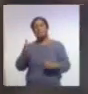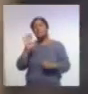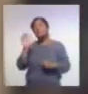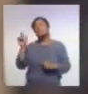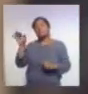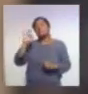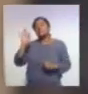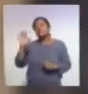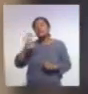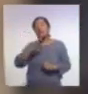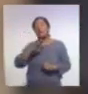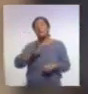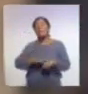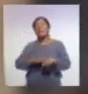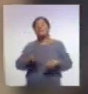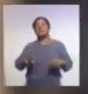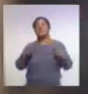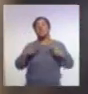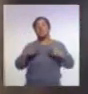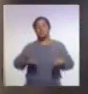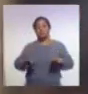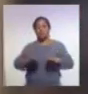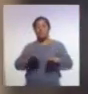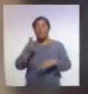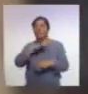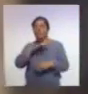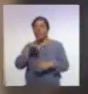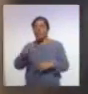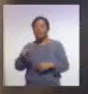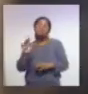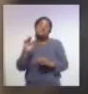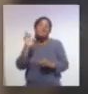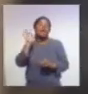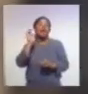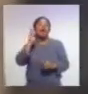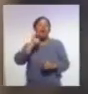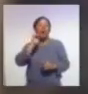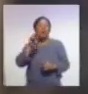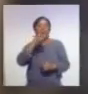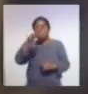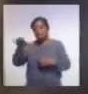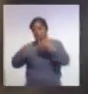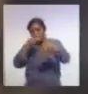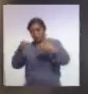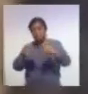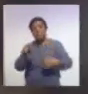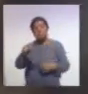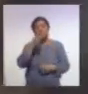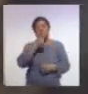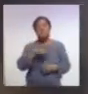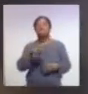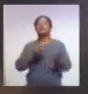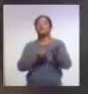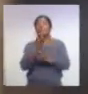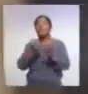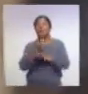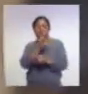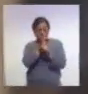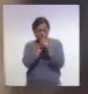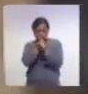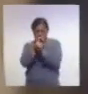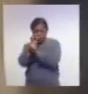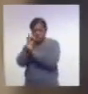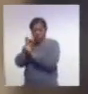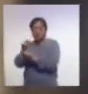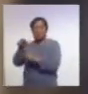más importantes están contenidos en las denuncias. El funcionario de la Secretaría de Gobernación resaltó que se están abriendo nuevas líneas de investigación